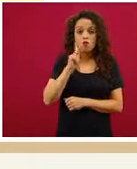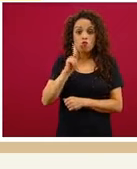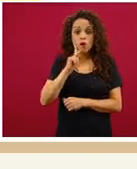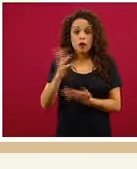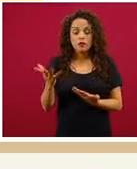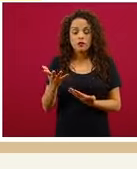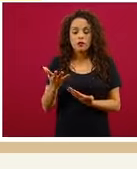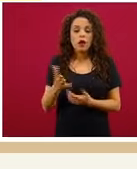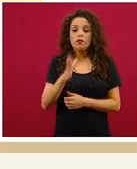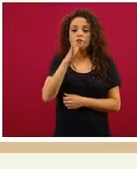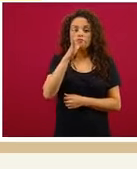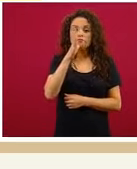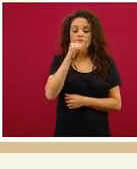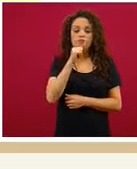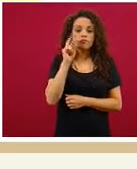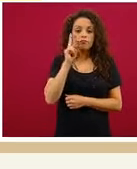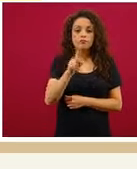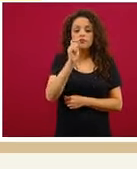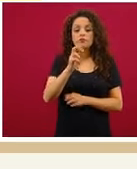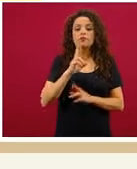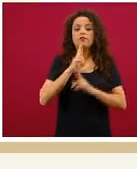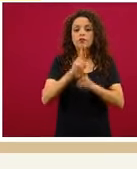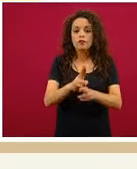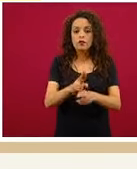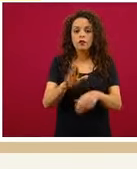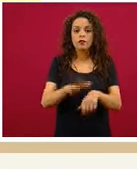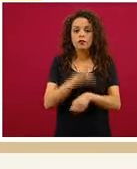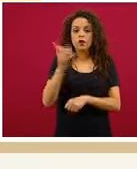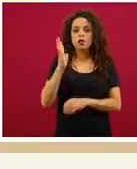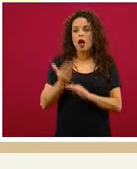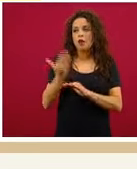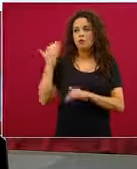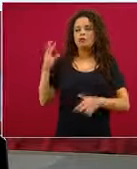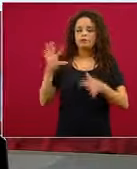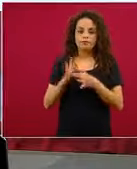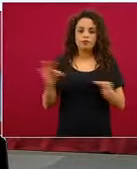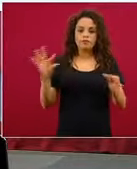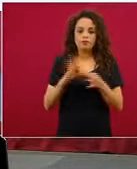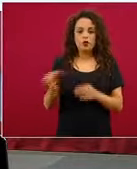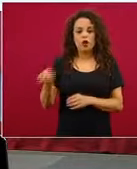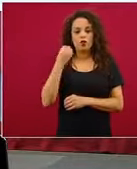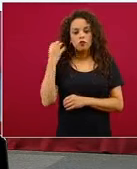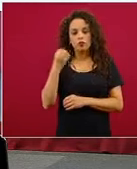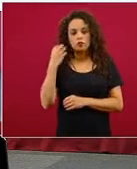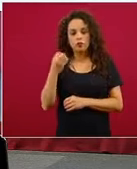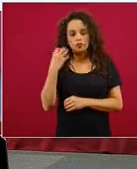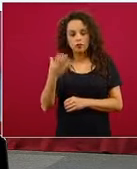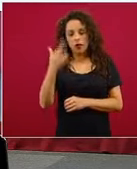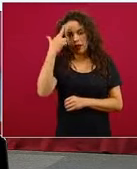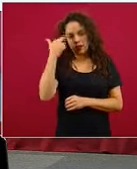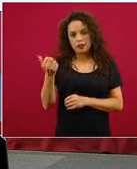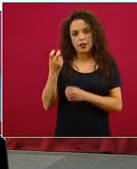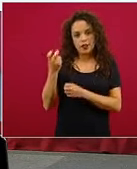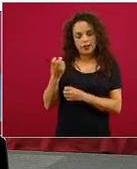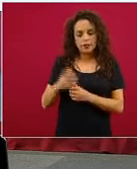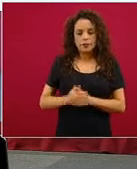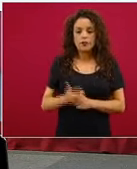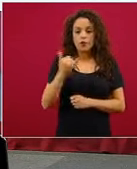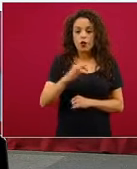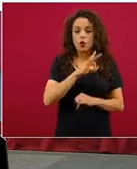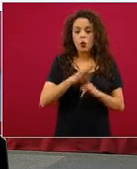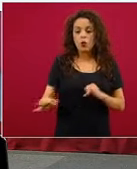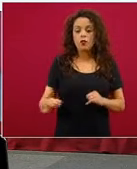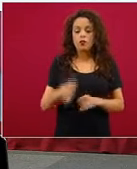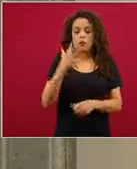ya posibilidades de tener un resultado por razones que hemos explicado en conferencias previas. Y finalmente un quinto